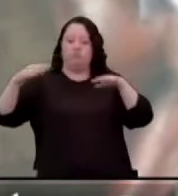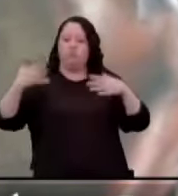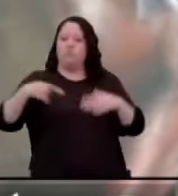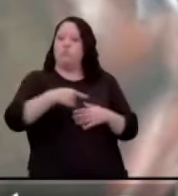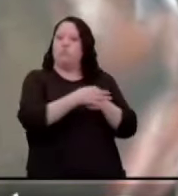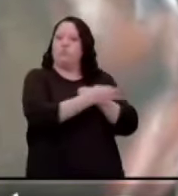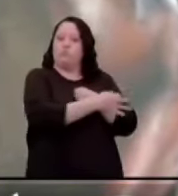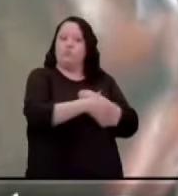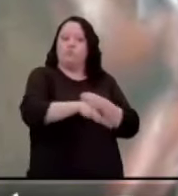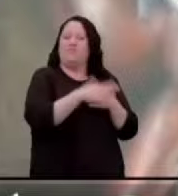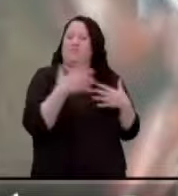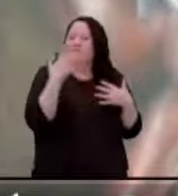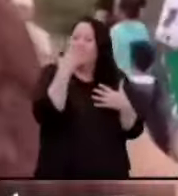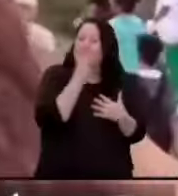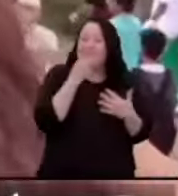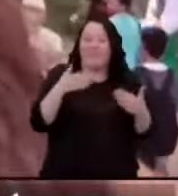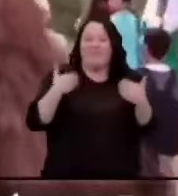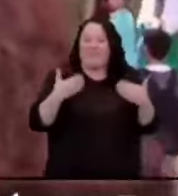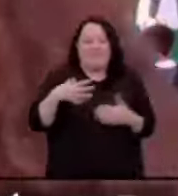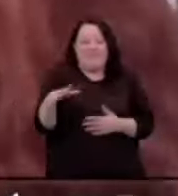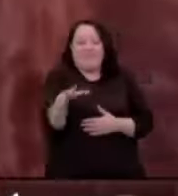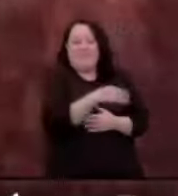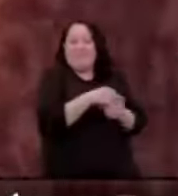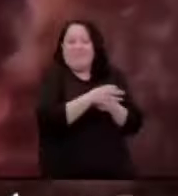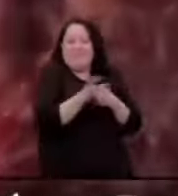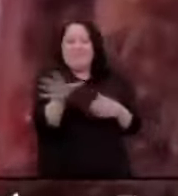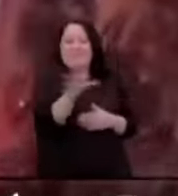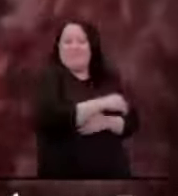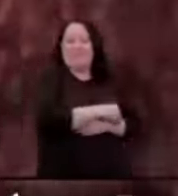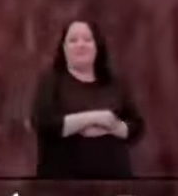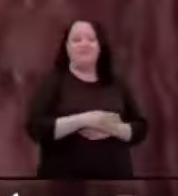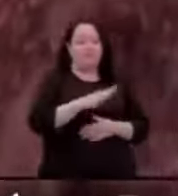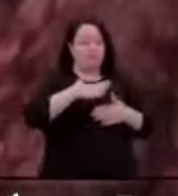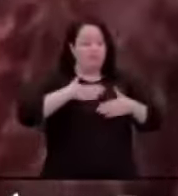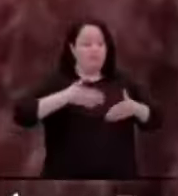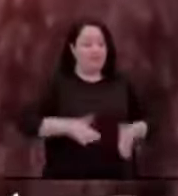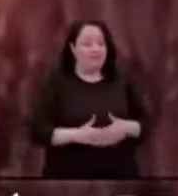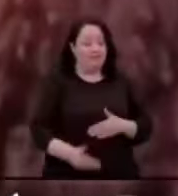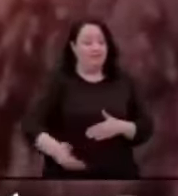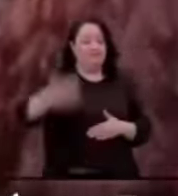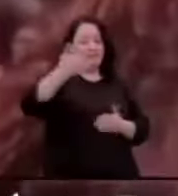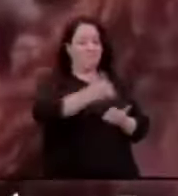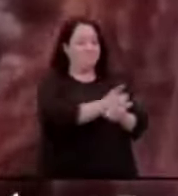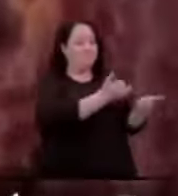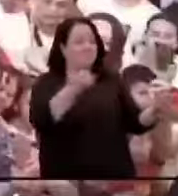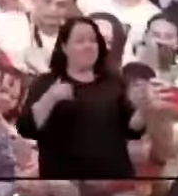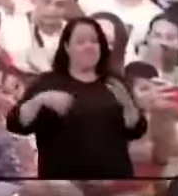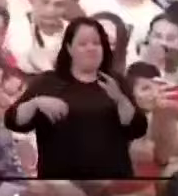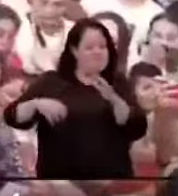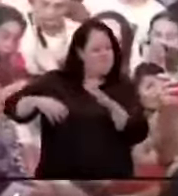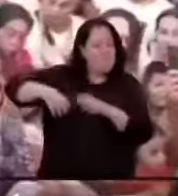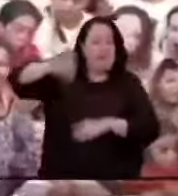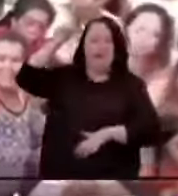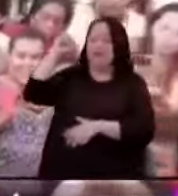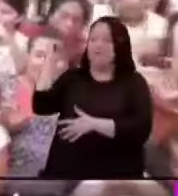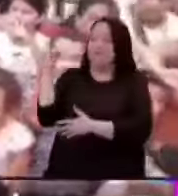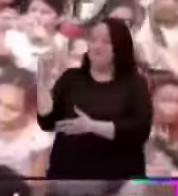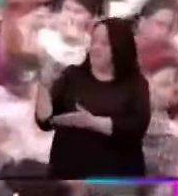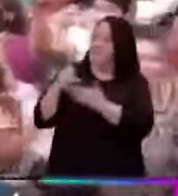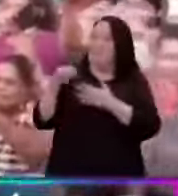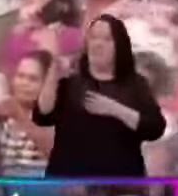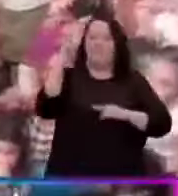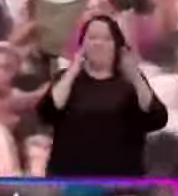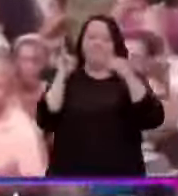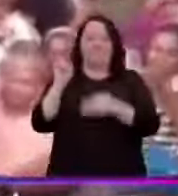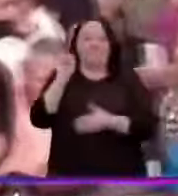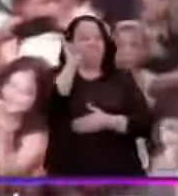muy contento todo el pueblo. Kevin llegó a su ciudad natal con el máximo galardón del desafío y despertó el recibimiento